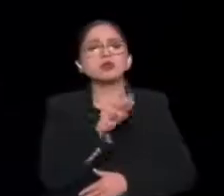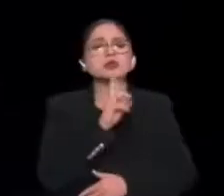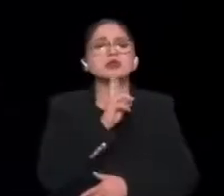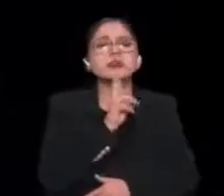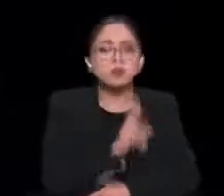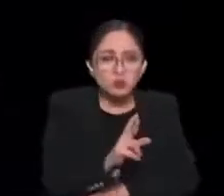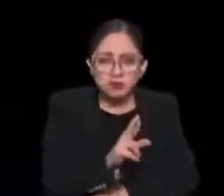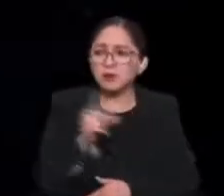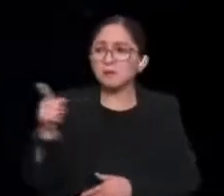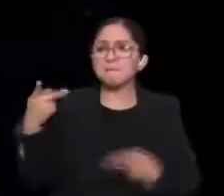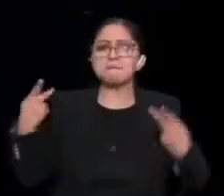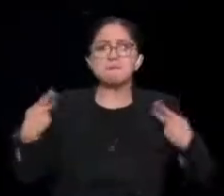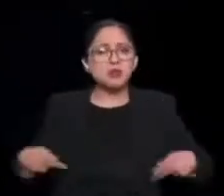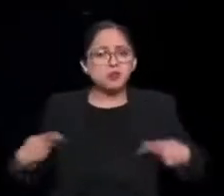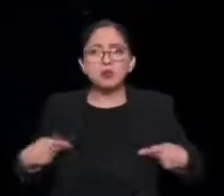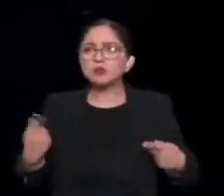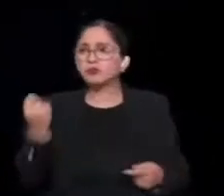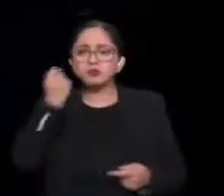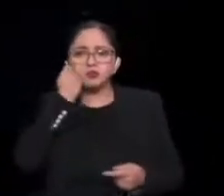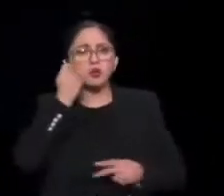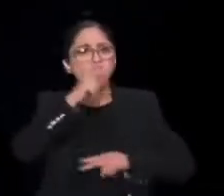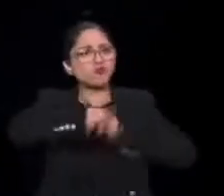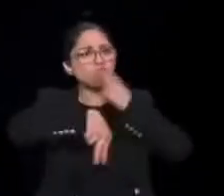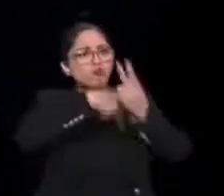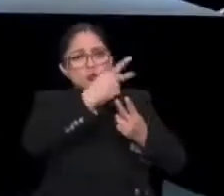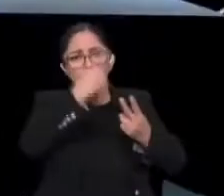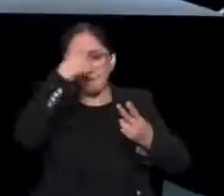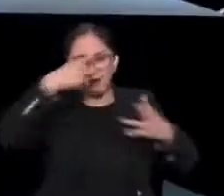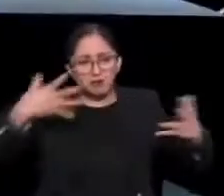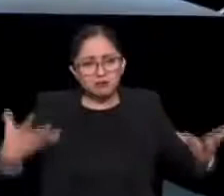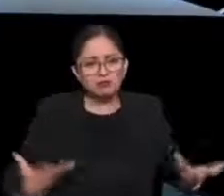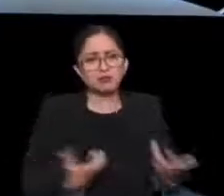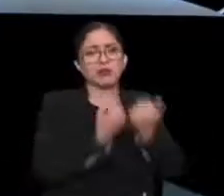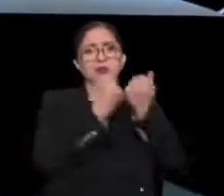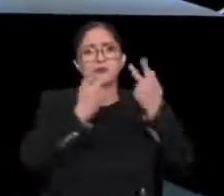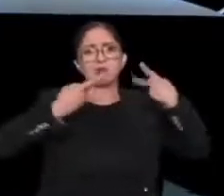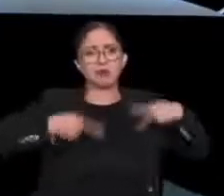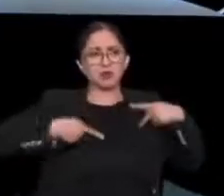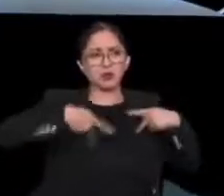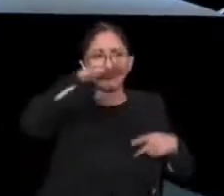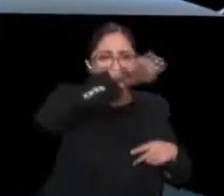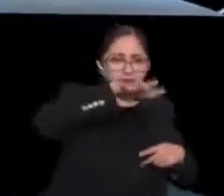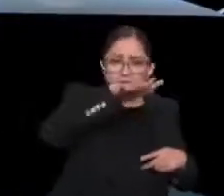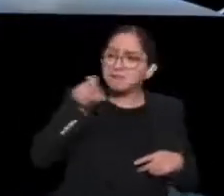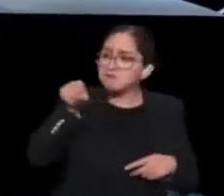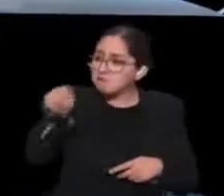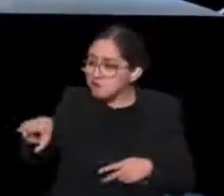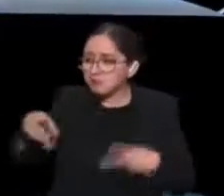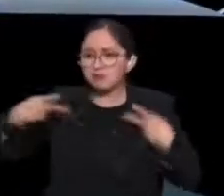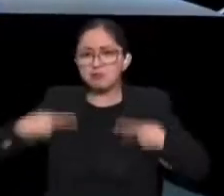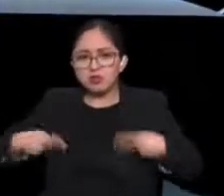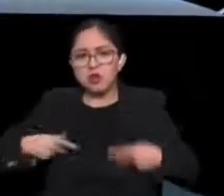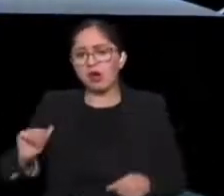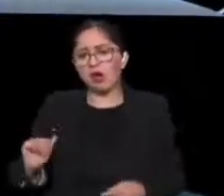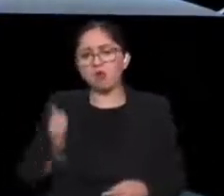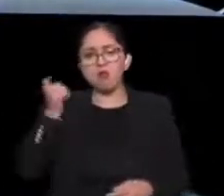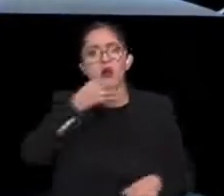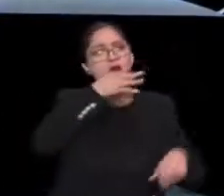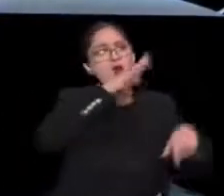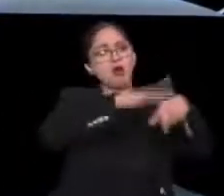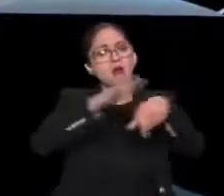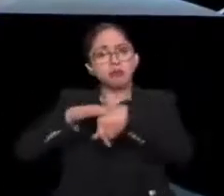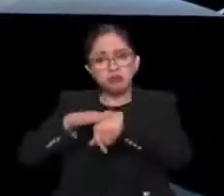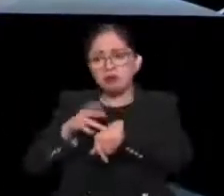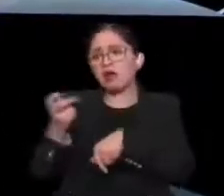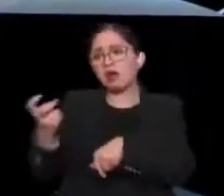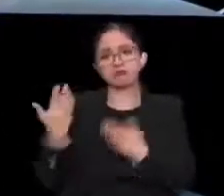quite, tanto rescatando gente ahí en la zona del desastre, pero también informando lo que estaba pasando en realidad, ¿no? Creo que es algo bastante loable,